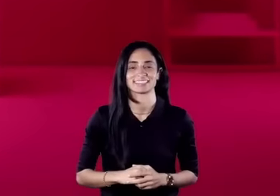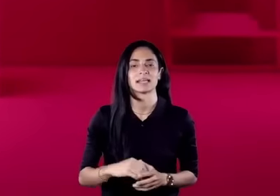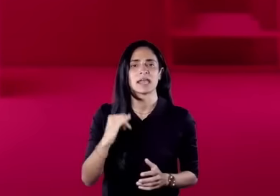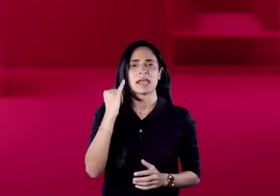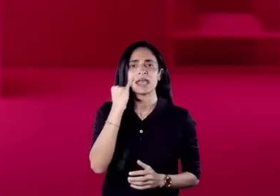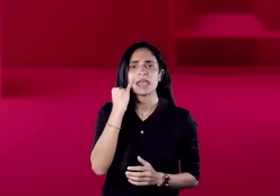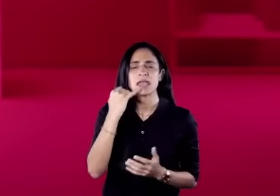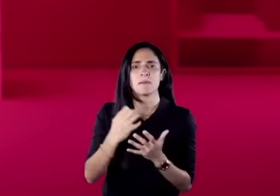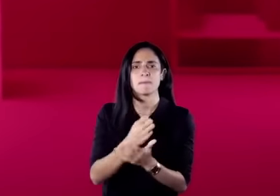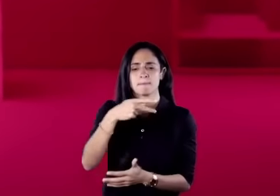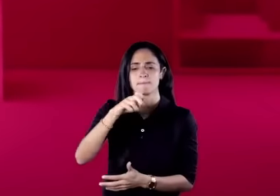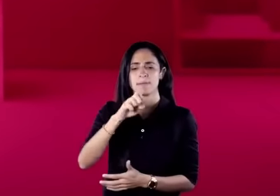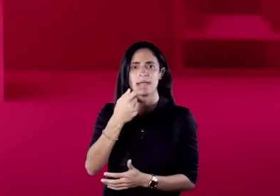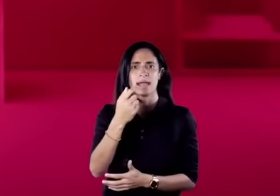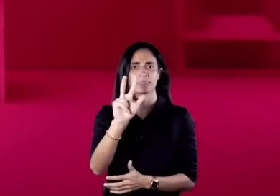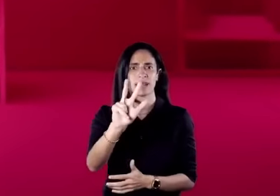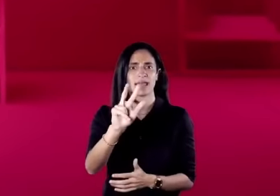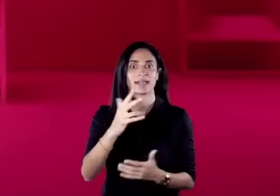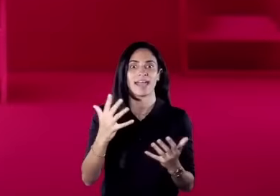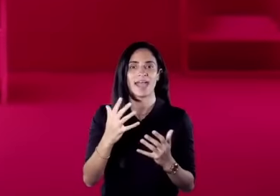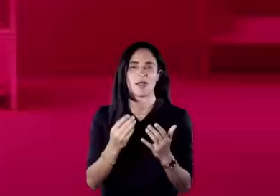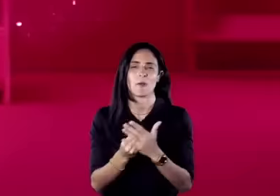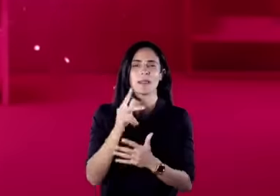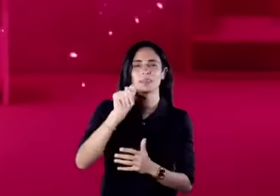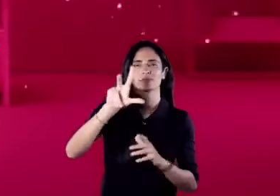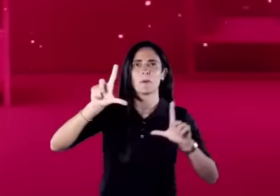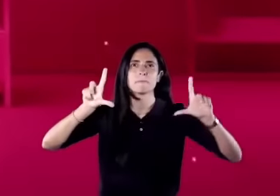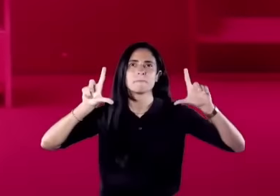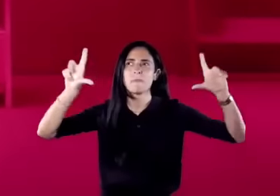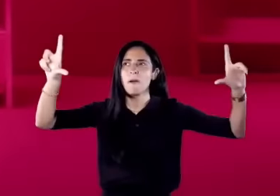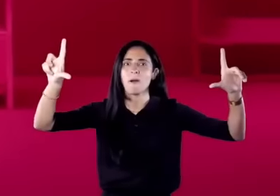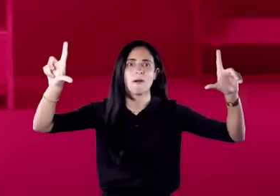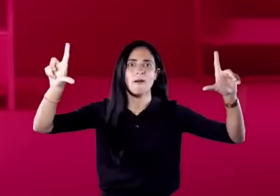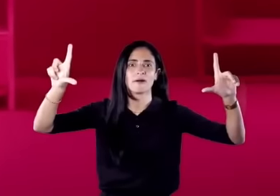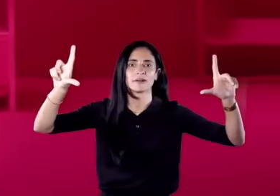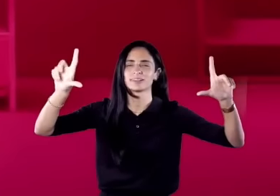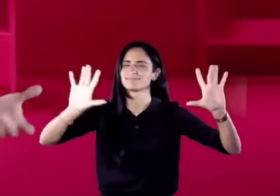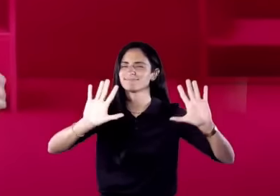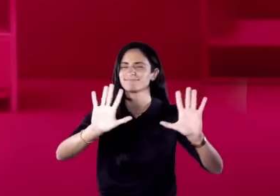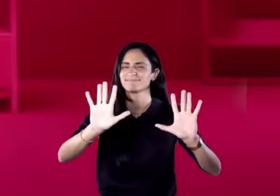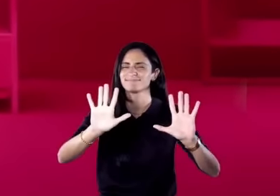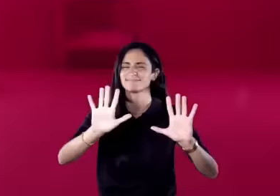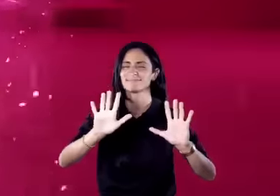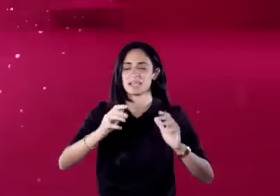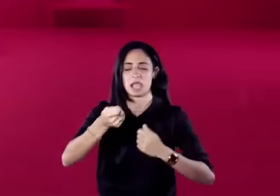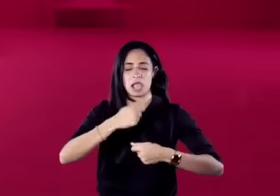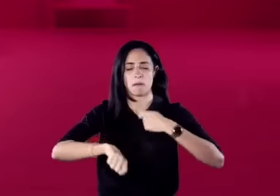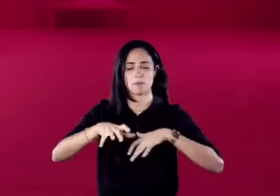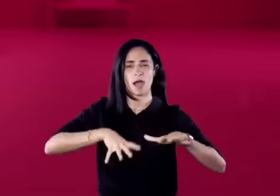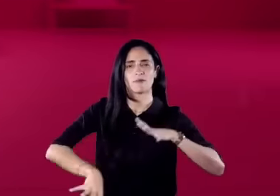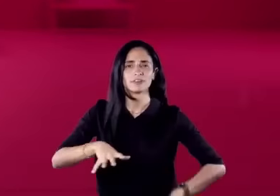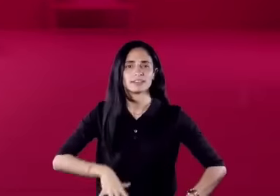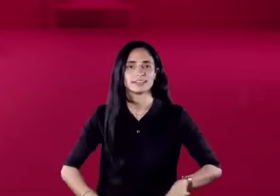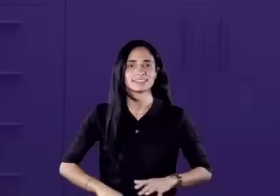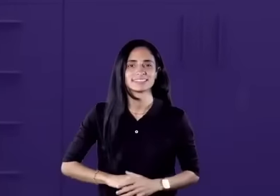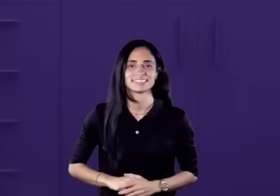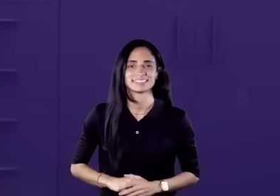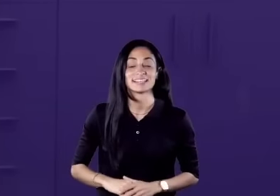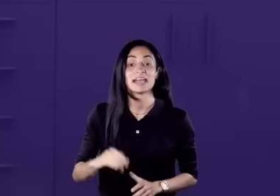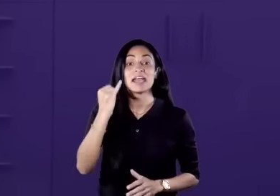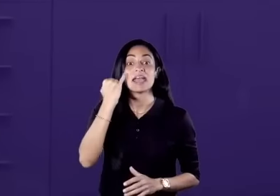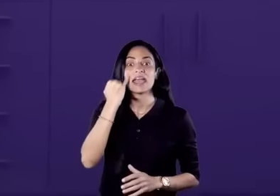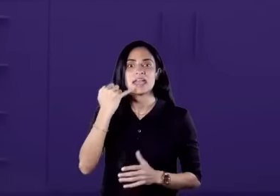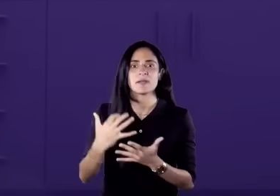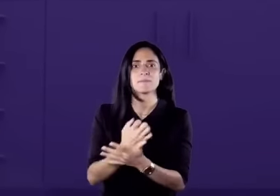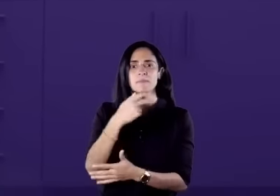yo haría si me pego en el Pega 3? Me compro un televisor. O mejor, me cambio de outfit. Si yo me